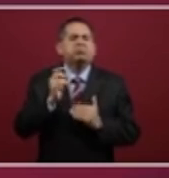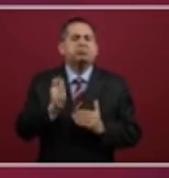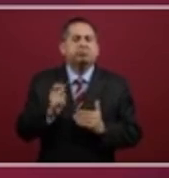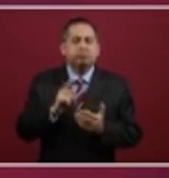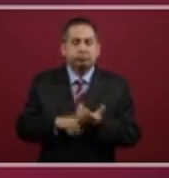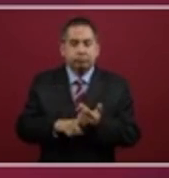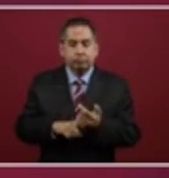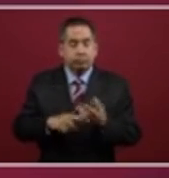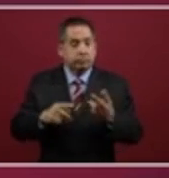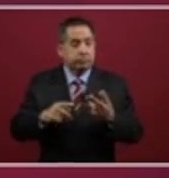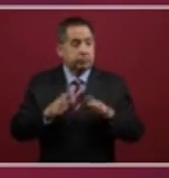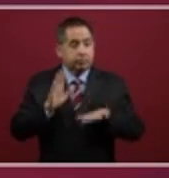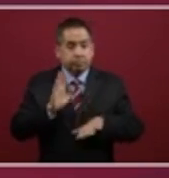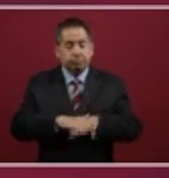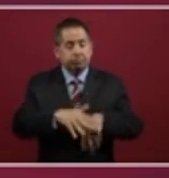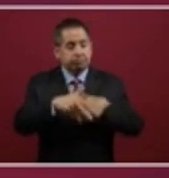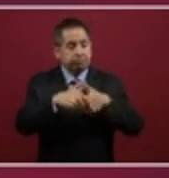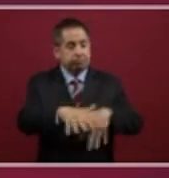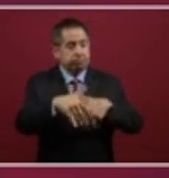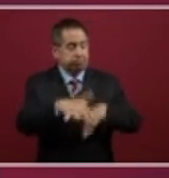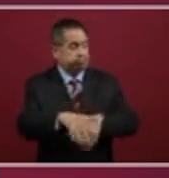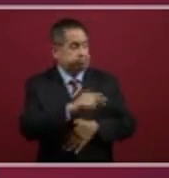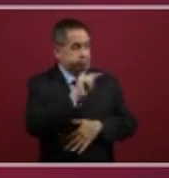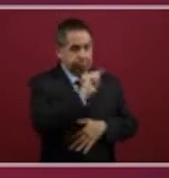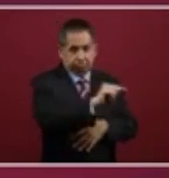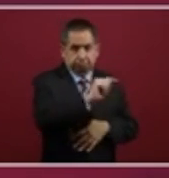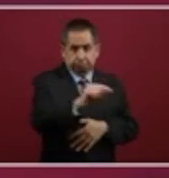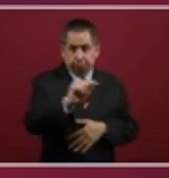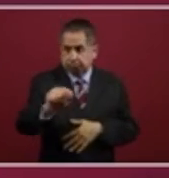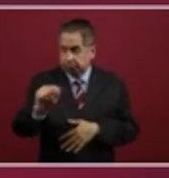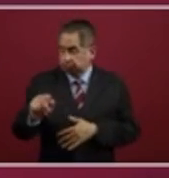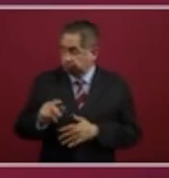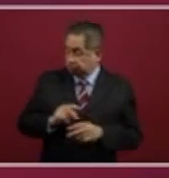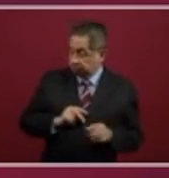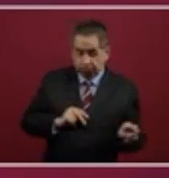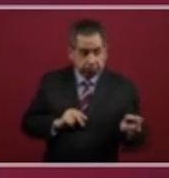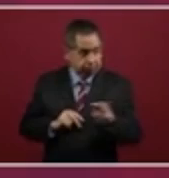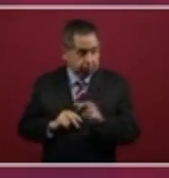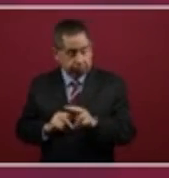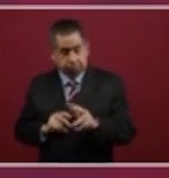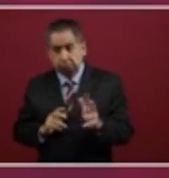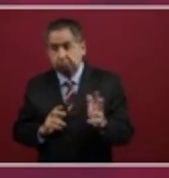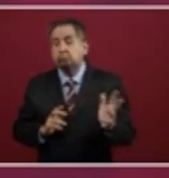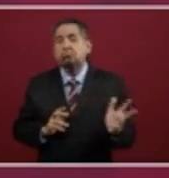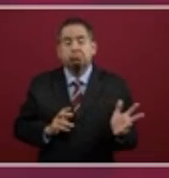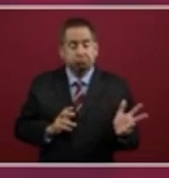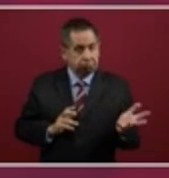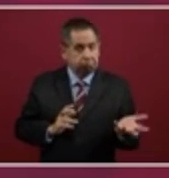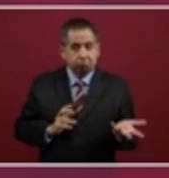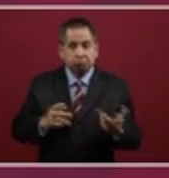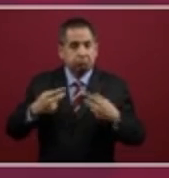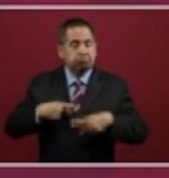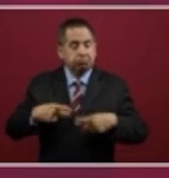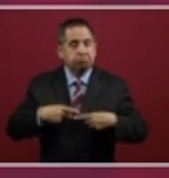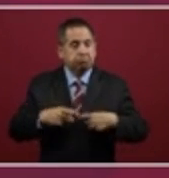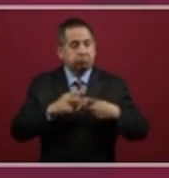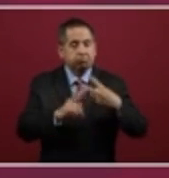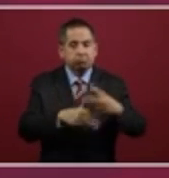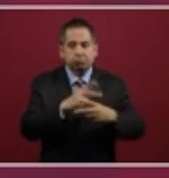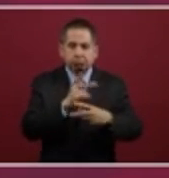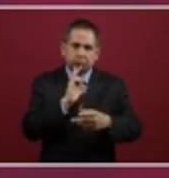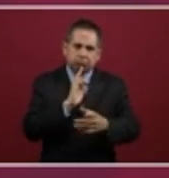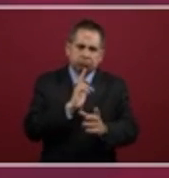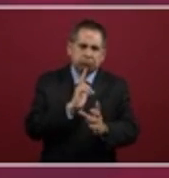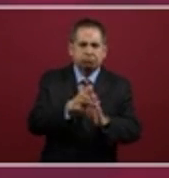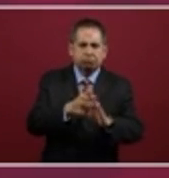de manifestaciones, es decir, de gente que fue a